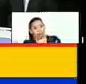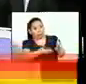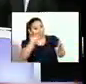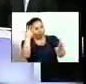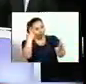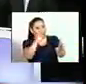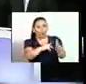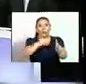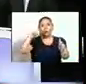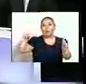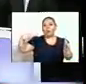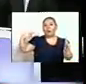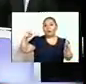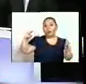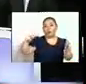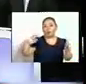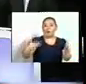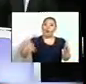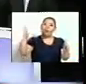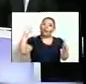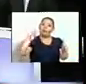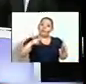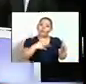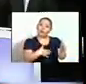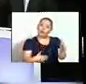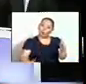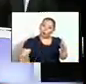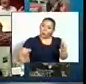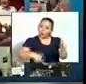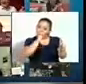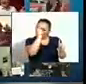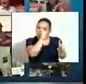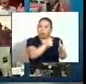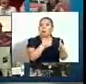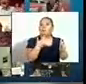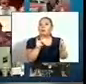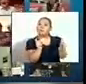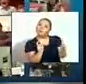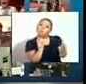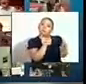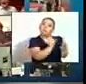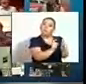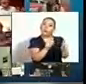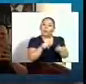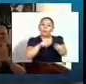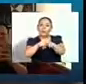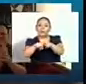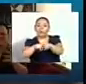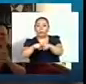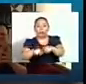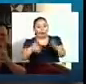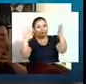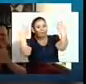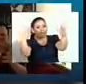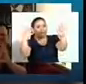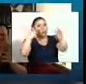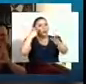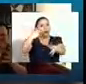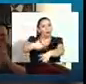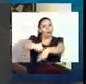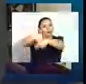Biden. El ex vicepresidente recibió oficialmente la nominación a candidato presidencial de su partido entre aplausos virtuales.